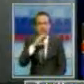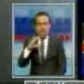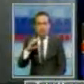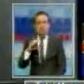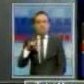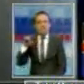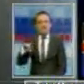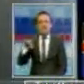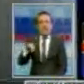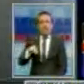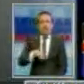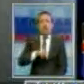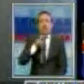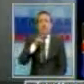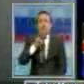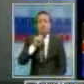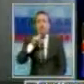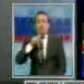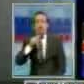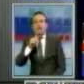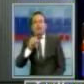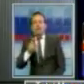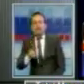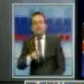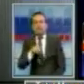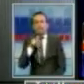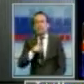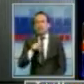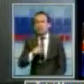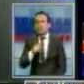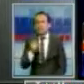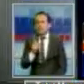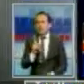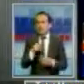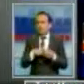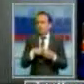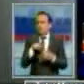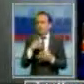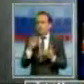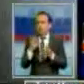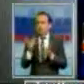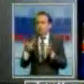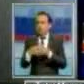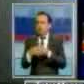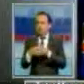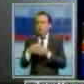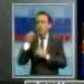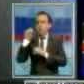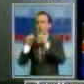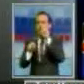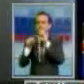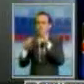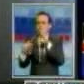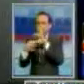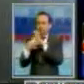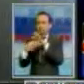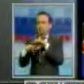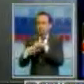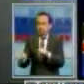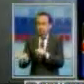Walker, dice que esto no es un pacto político, mire, tenemos una coalición política con un pacto